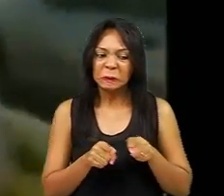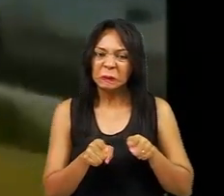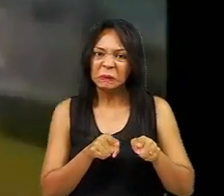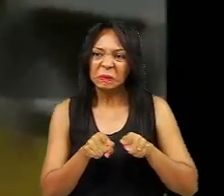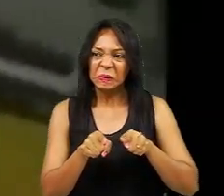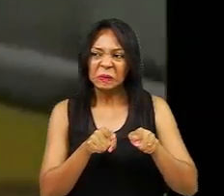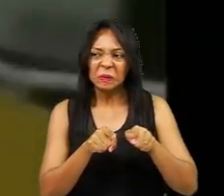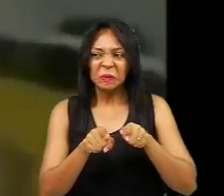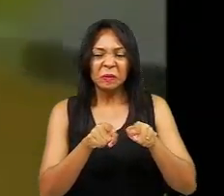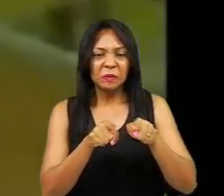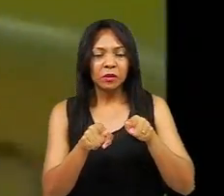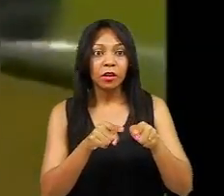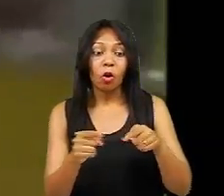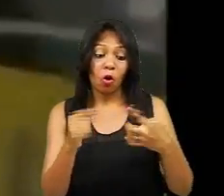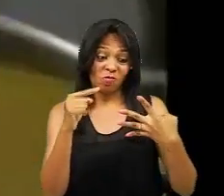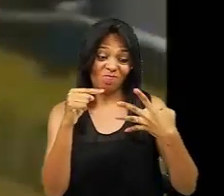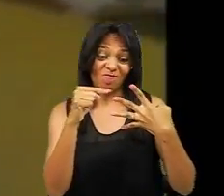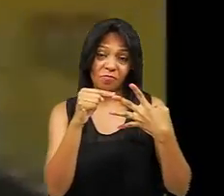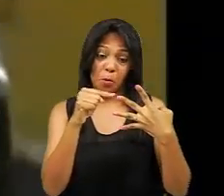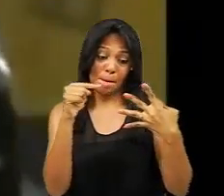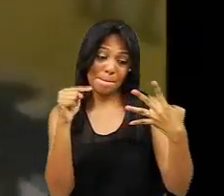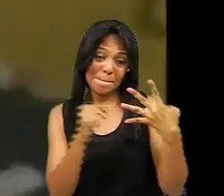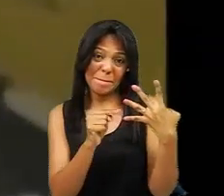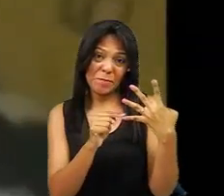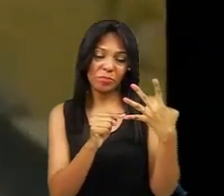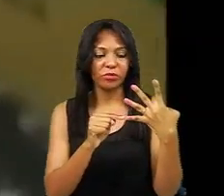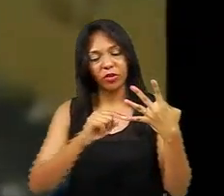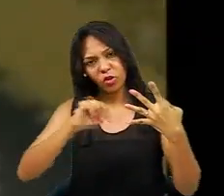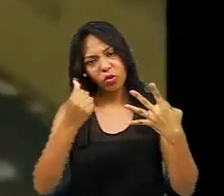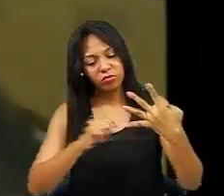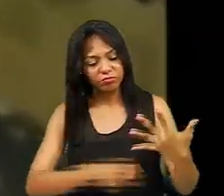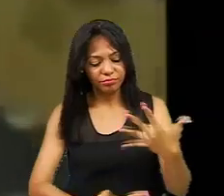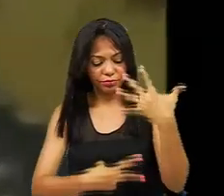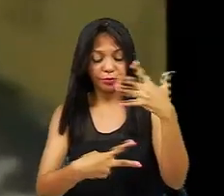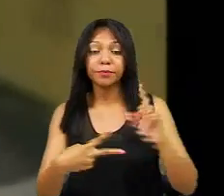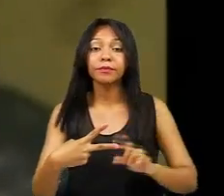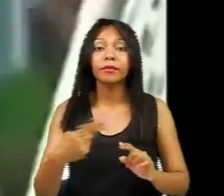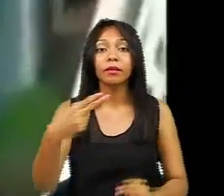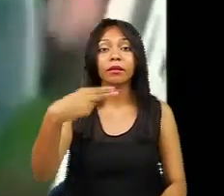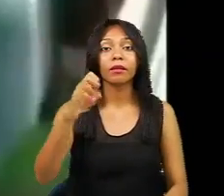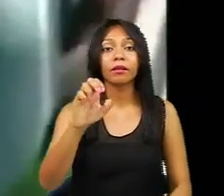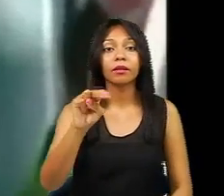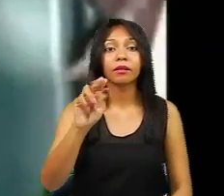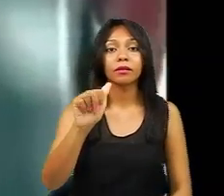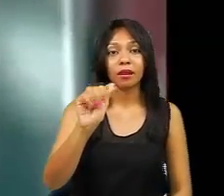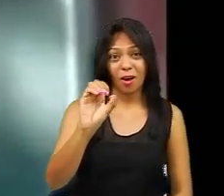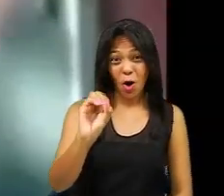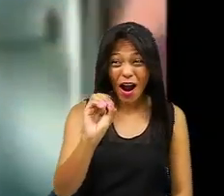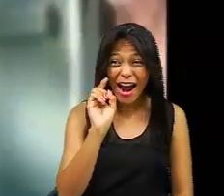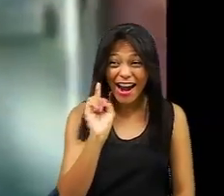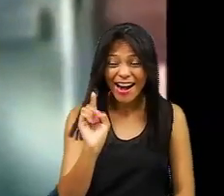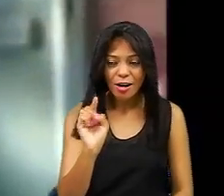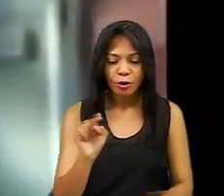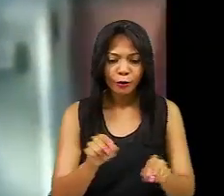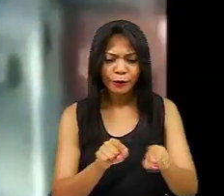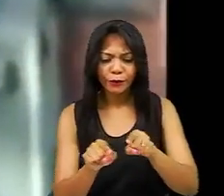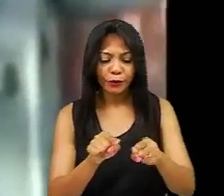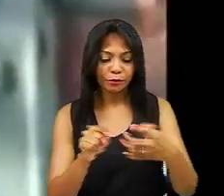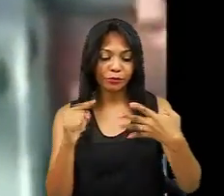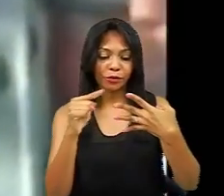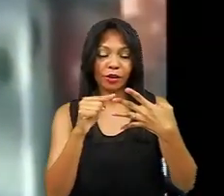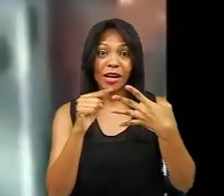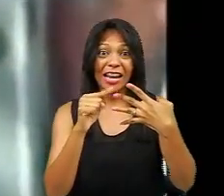la séptima casilla, que es el otro colombiano, Sergio Luis Henaut. ¿Cómo quedó la general? Christopher Froome,